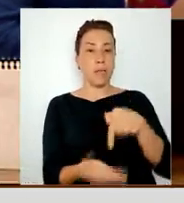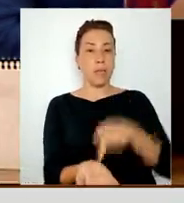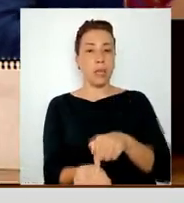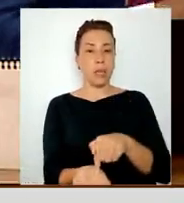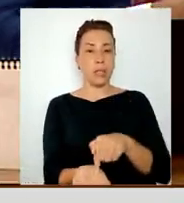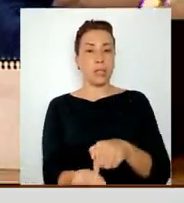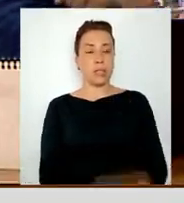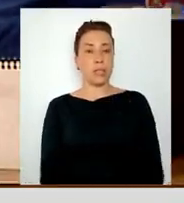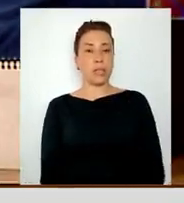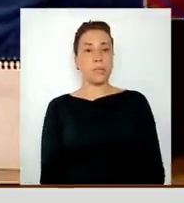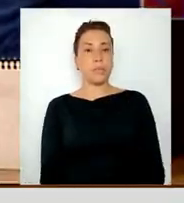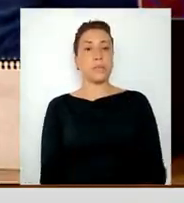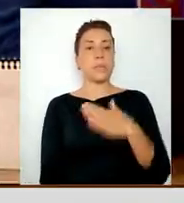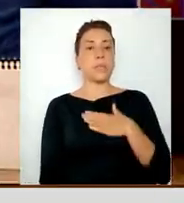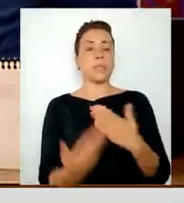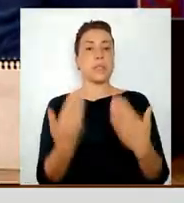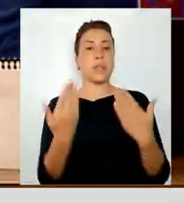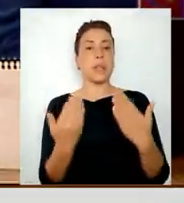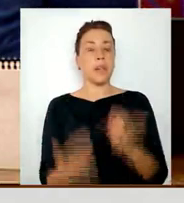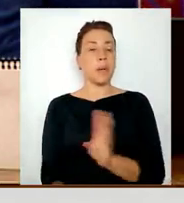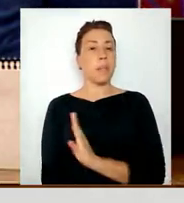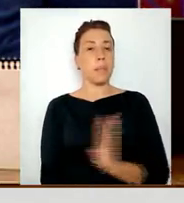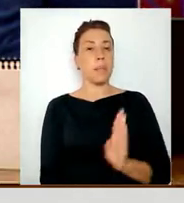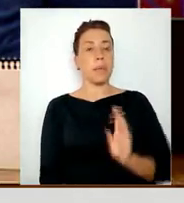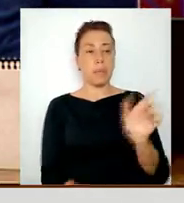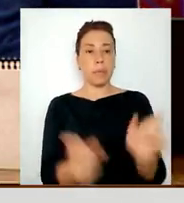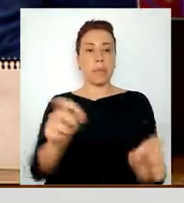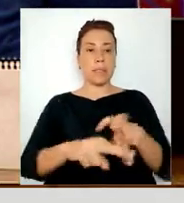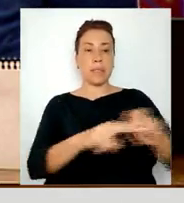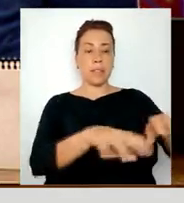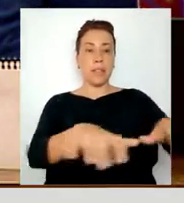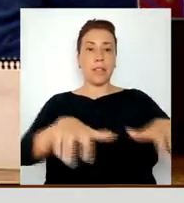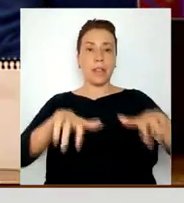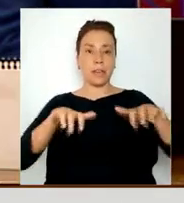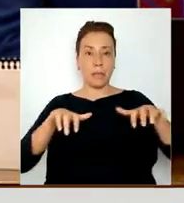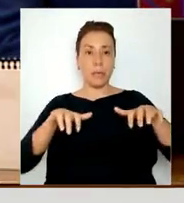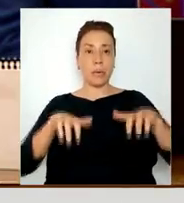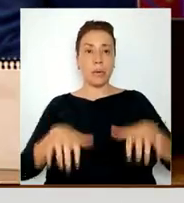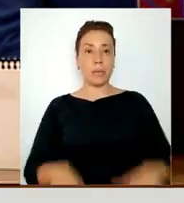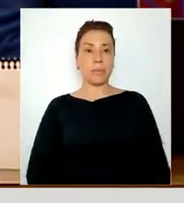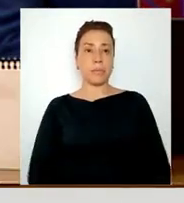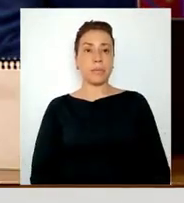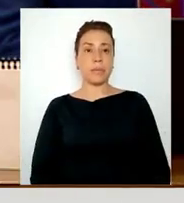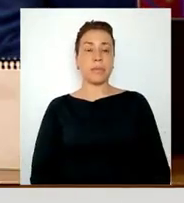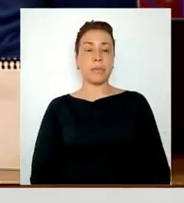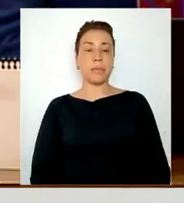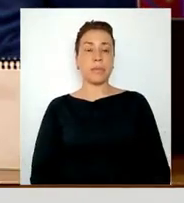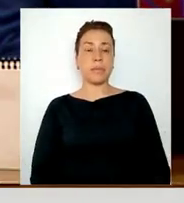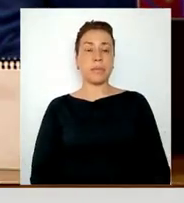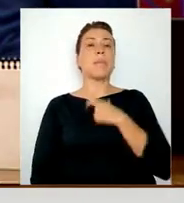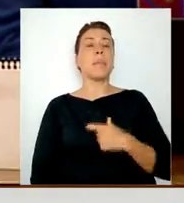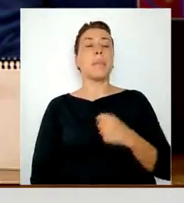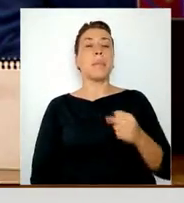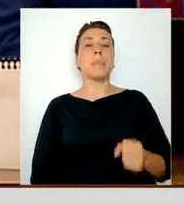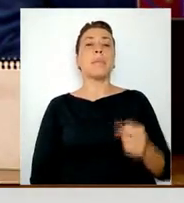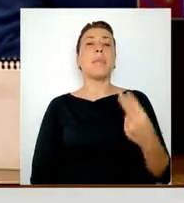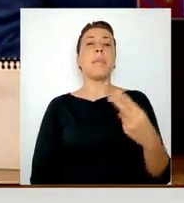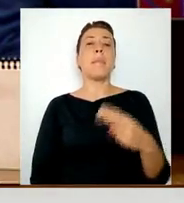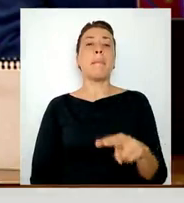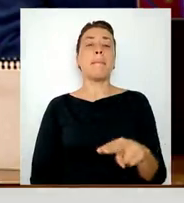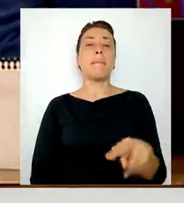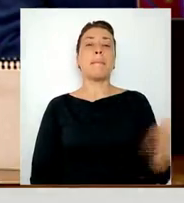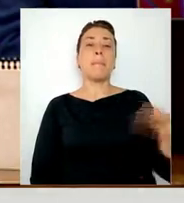saludar a quienes se encuentran en la tribuna me refiero a pastores de la comuna de pudahuel Emanuel Herrera